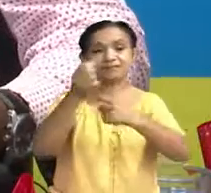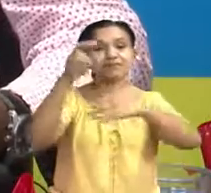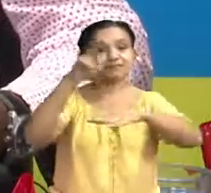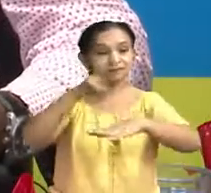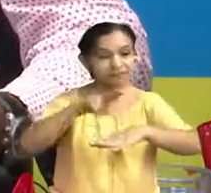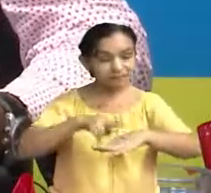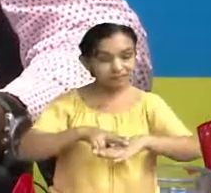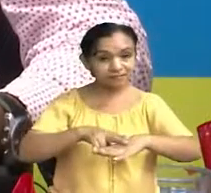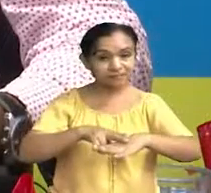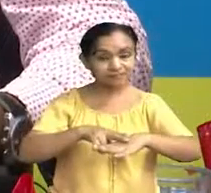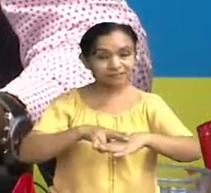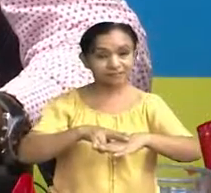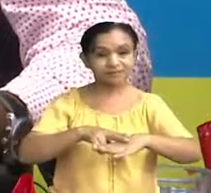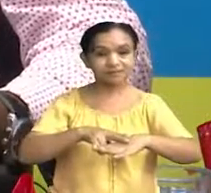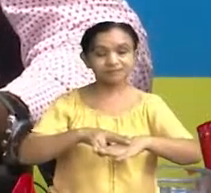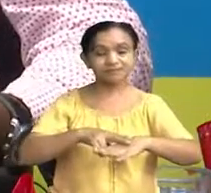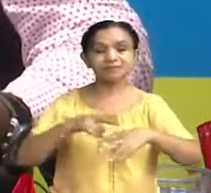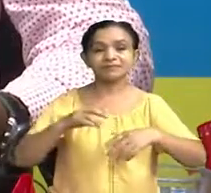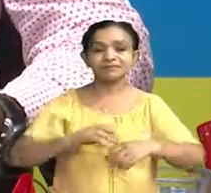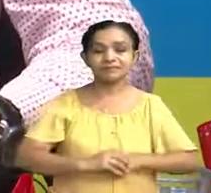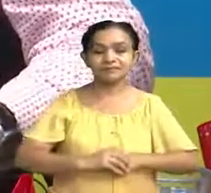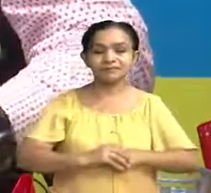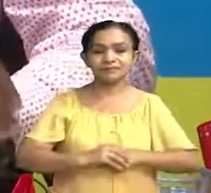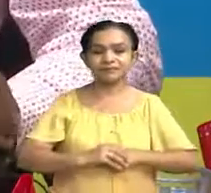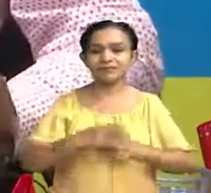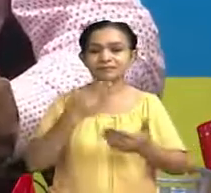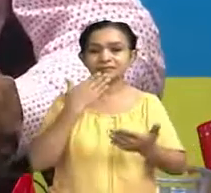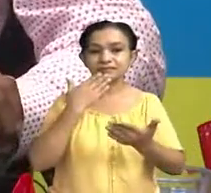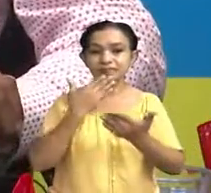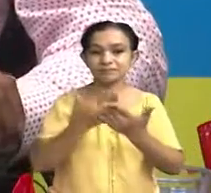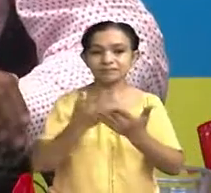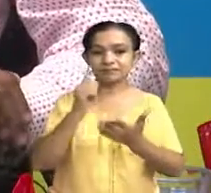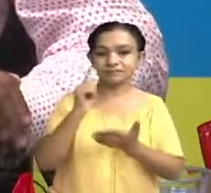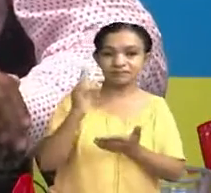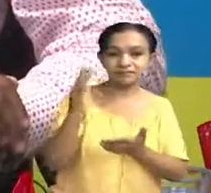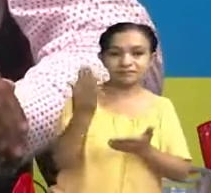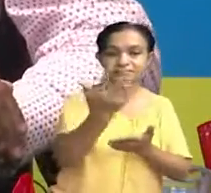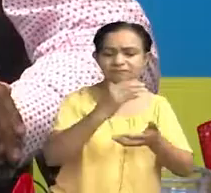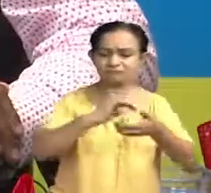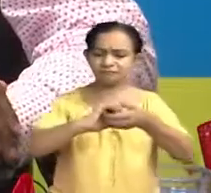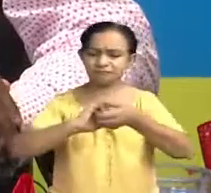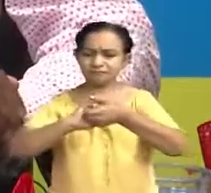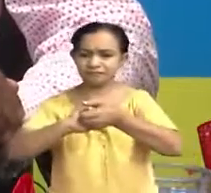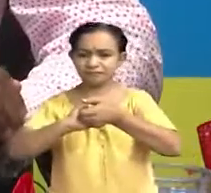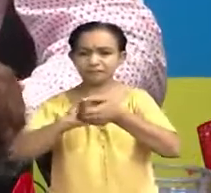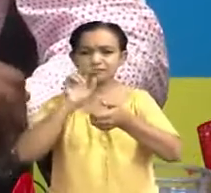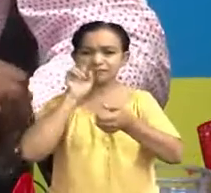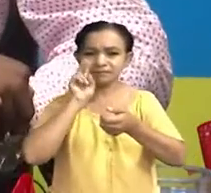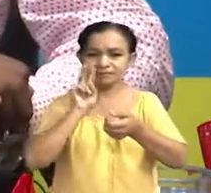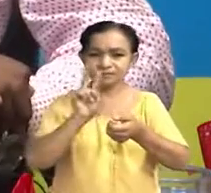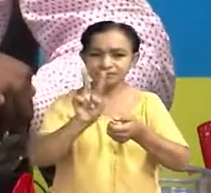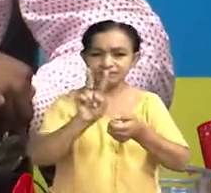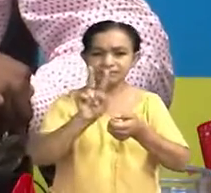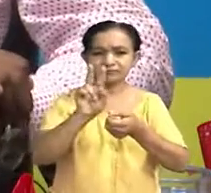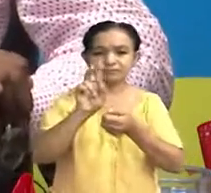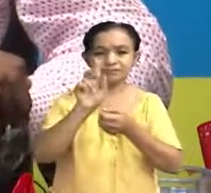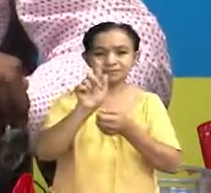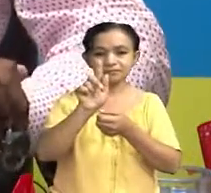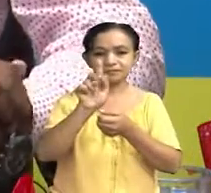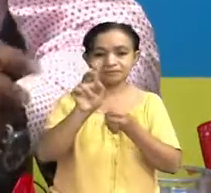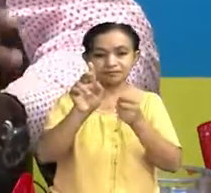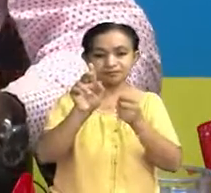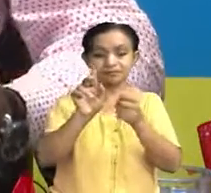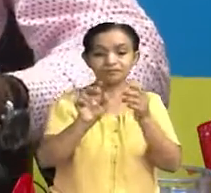el canal de la Asamblea Nacional. Gracias a todos los amigos televidentes que nos sintonizan a través de la red